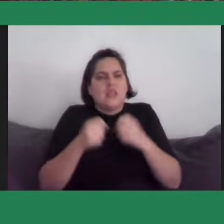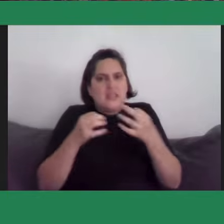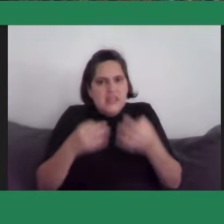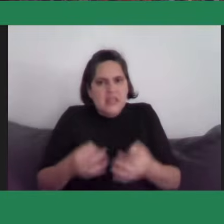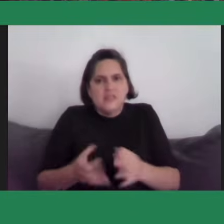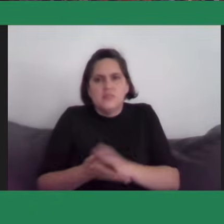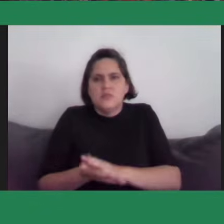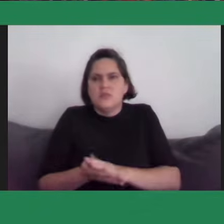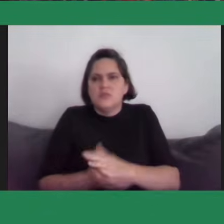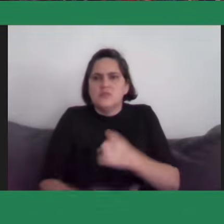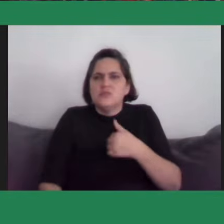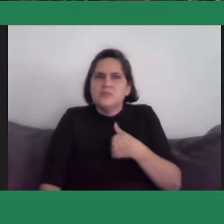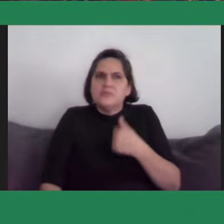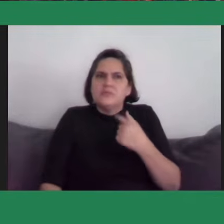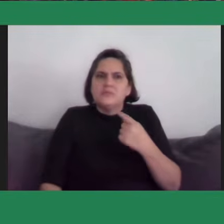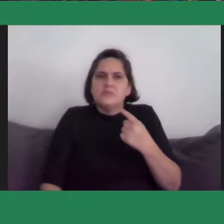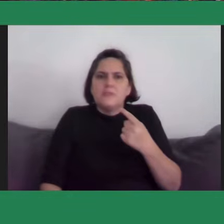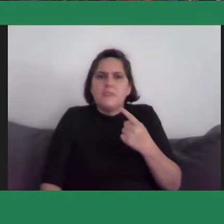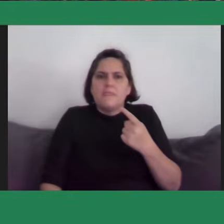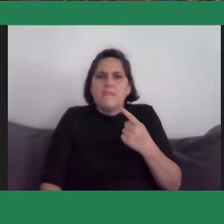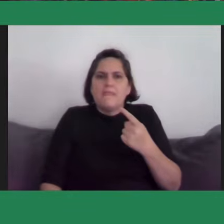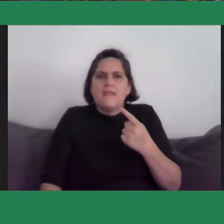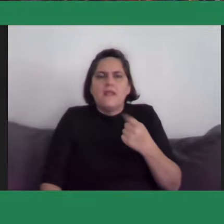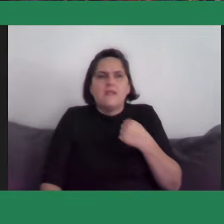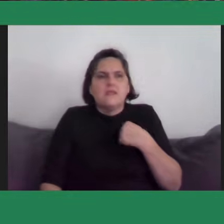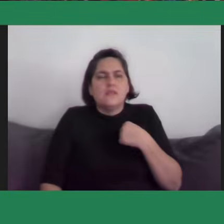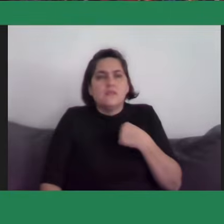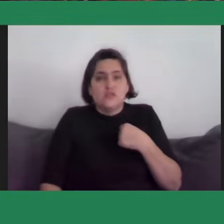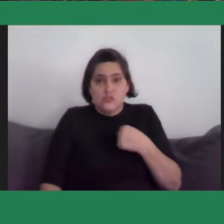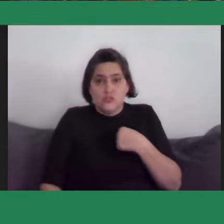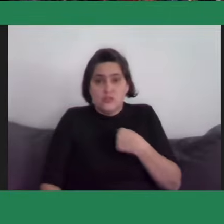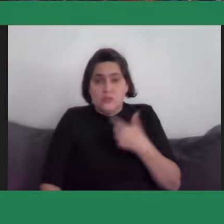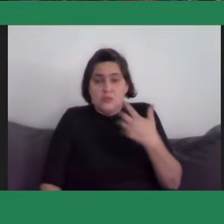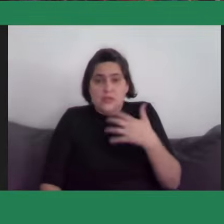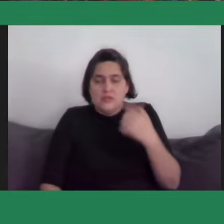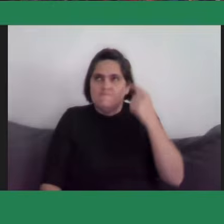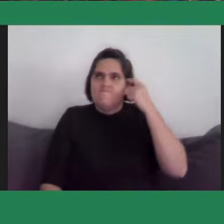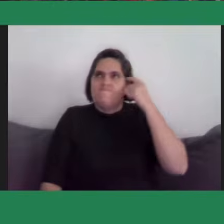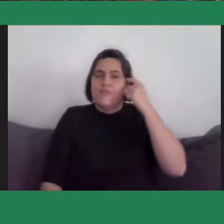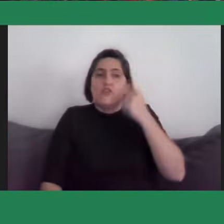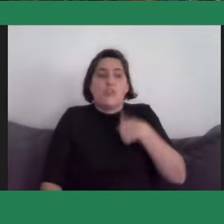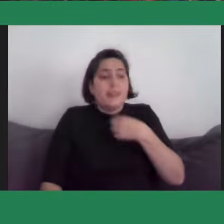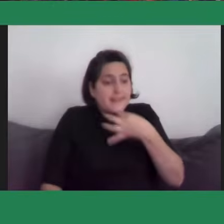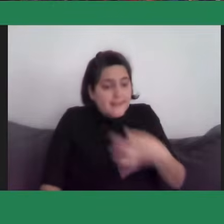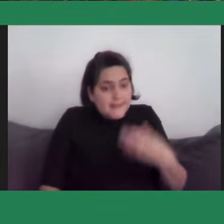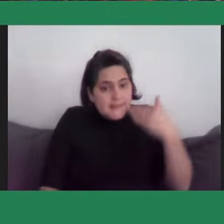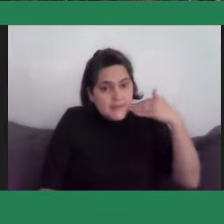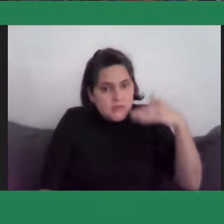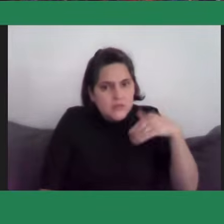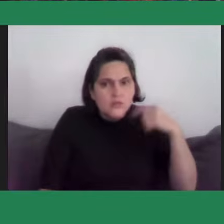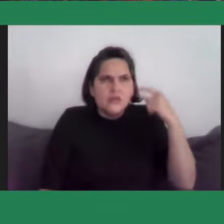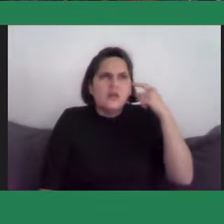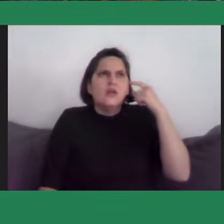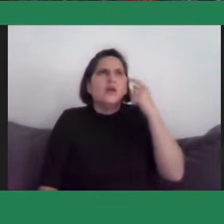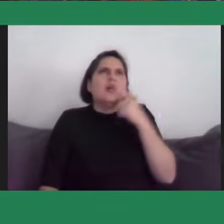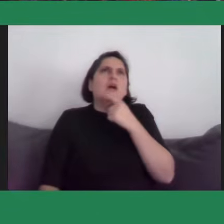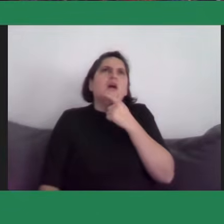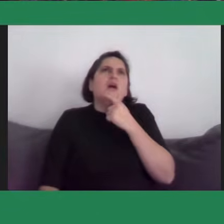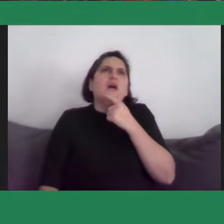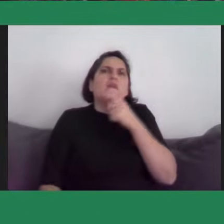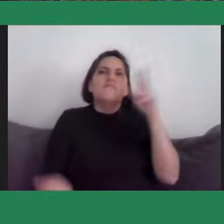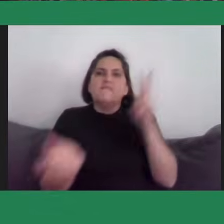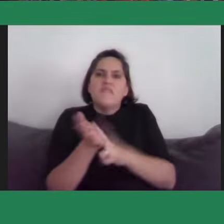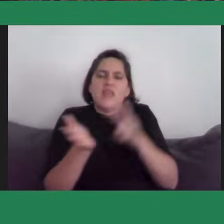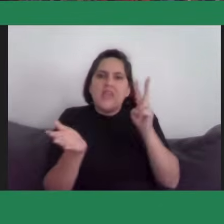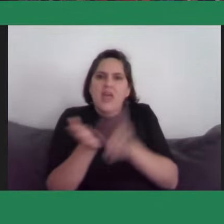tener presente que todas las cosas que digamos en nuestros niños y niñas van a ser tomadas en cuenta como que fueran así. Y esto puse